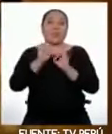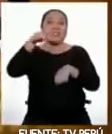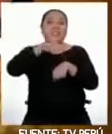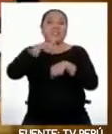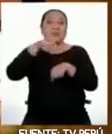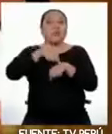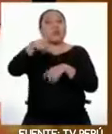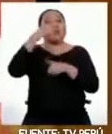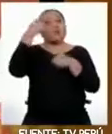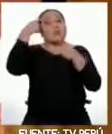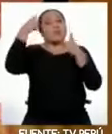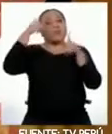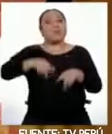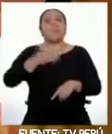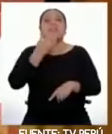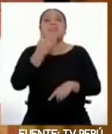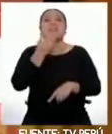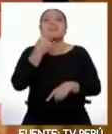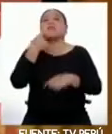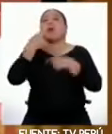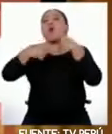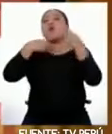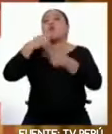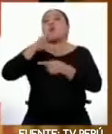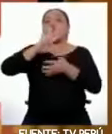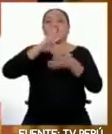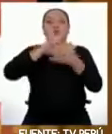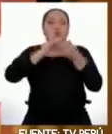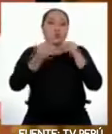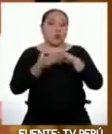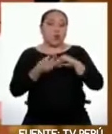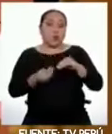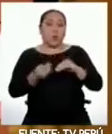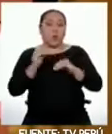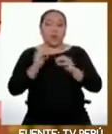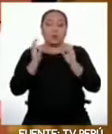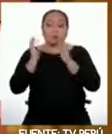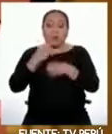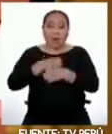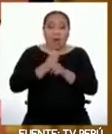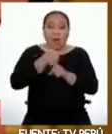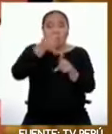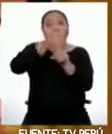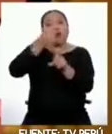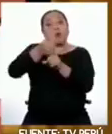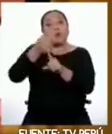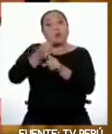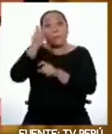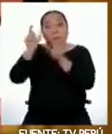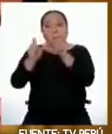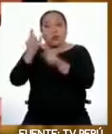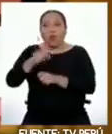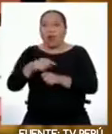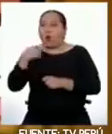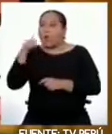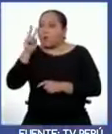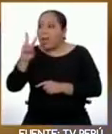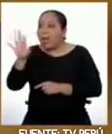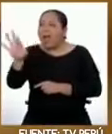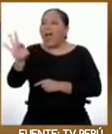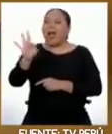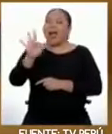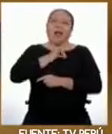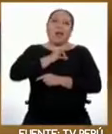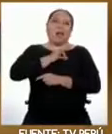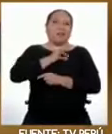en el que decides quiénes van a contar tu historia. Puedes crear tus propios personajes o inspirarte en alguno que ya